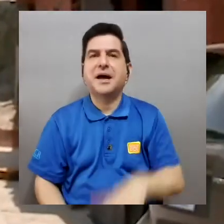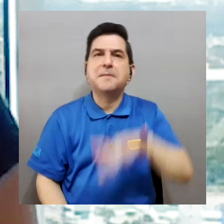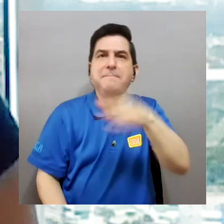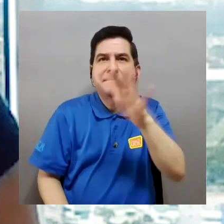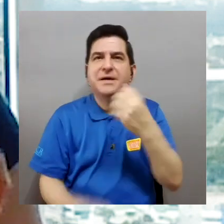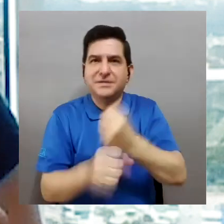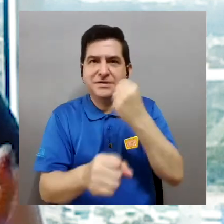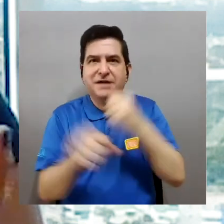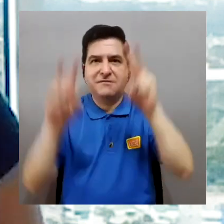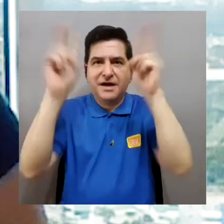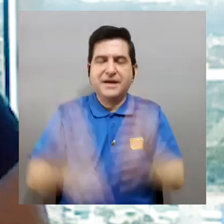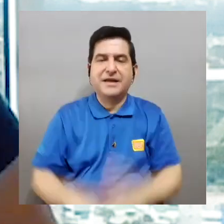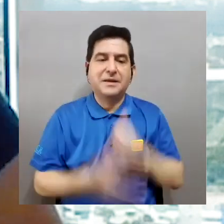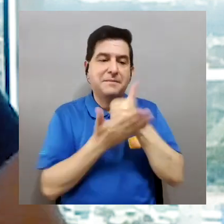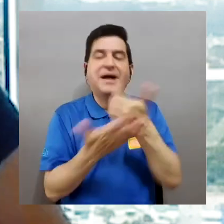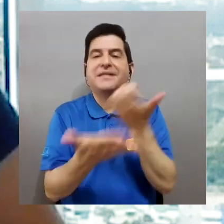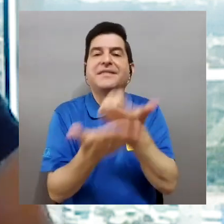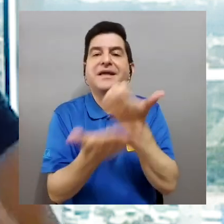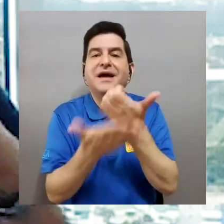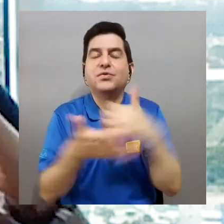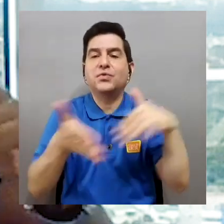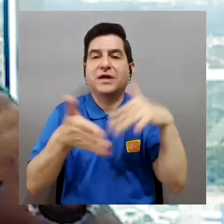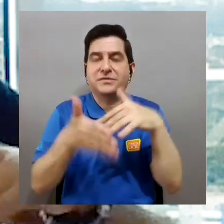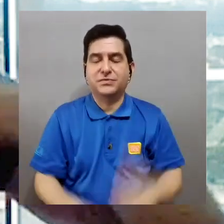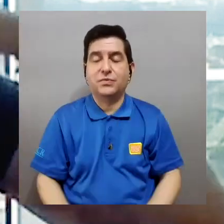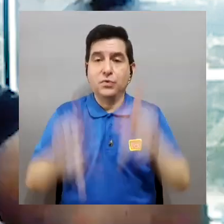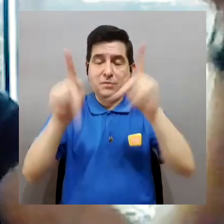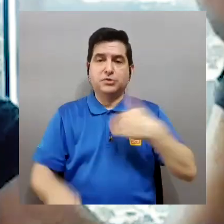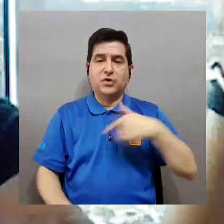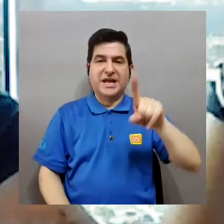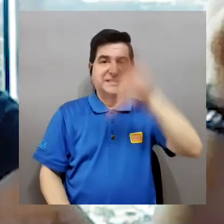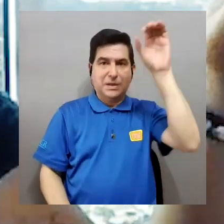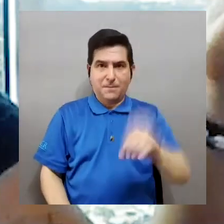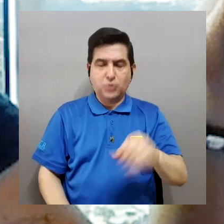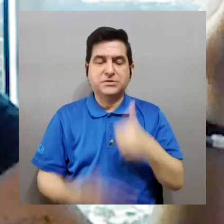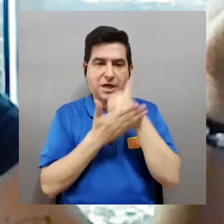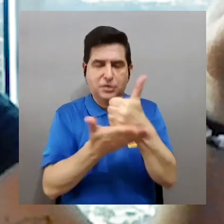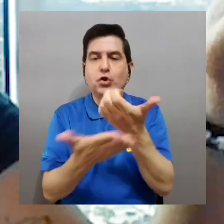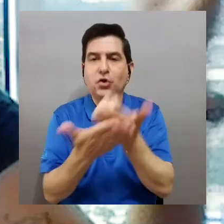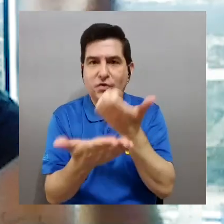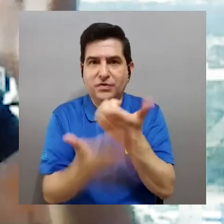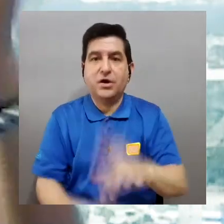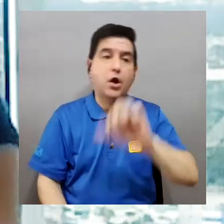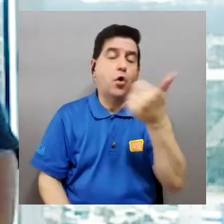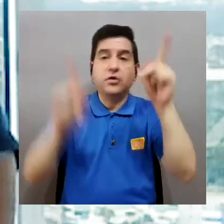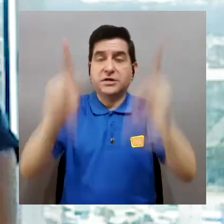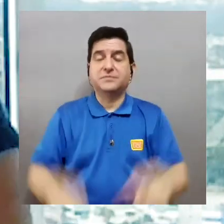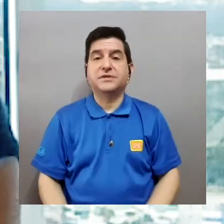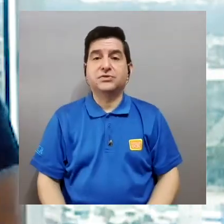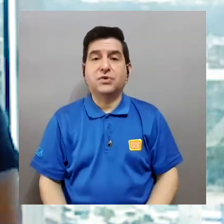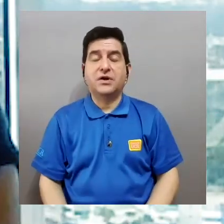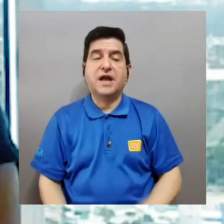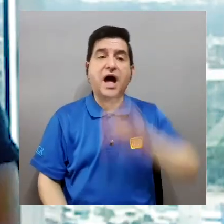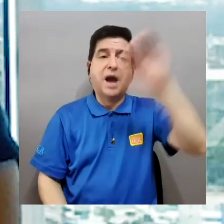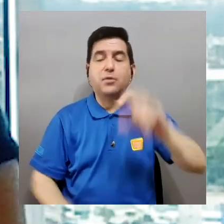o menos trabaja en el tema de las becas. Hay personas que tienen un 100% en beca y hay otras que vienen con